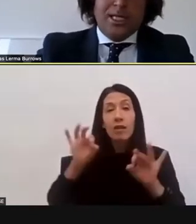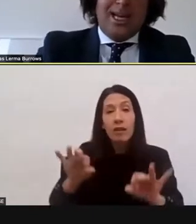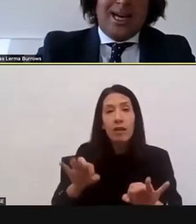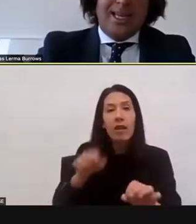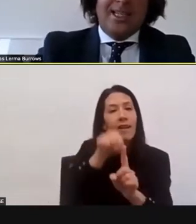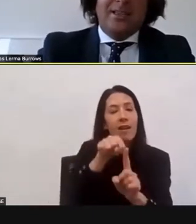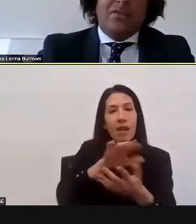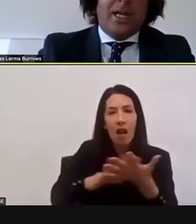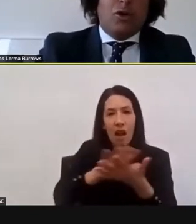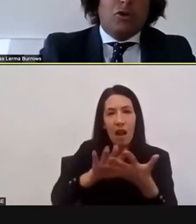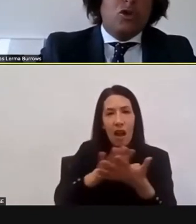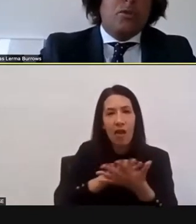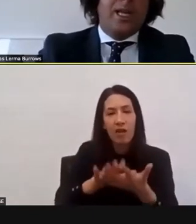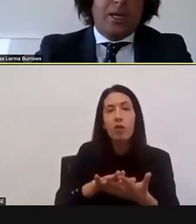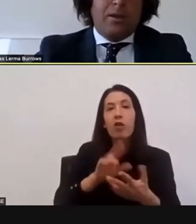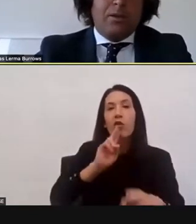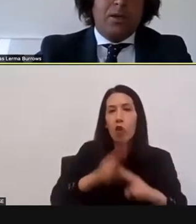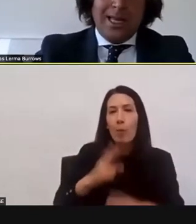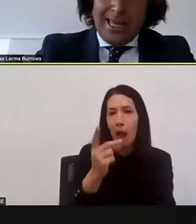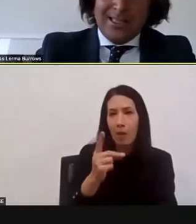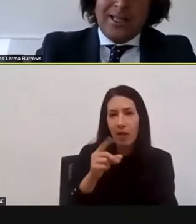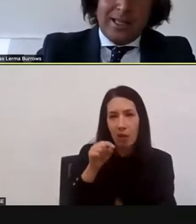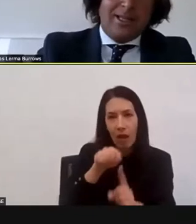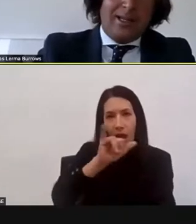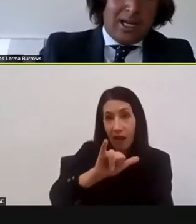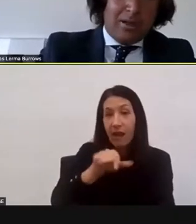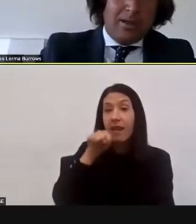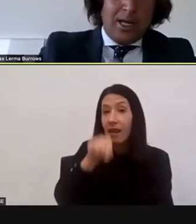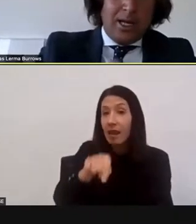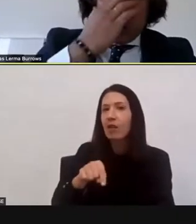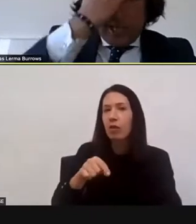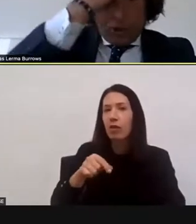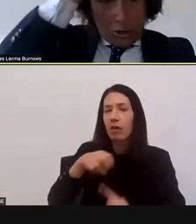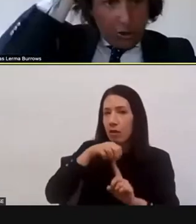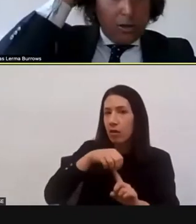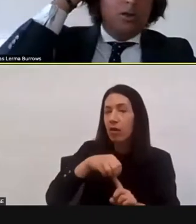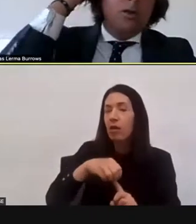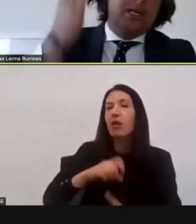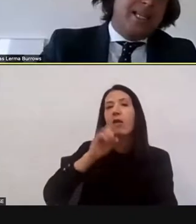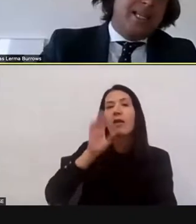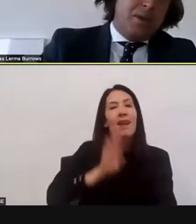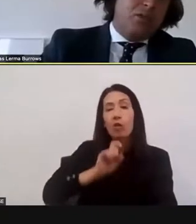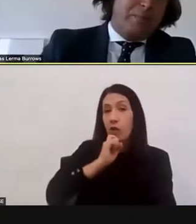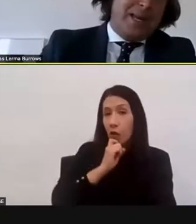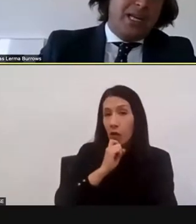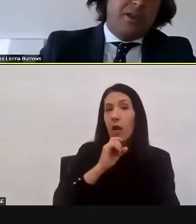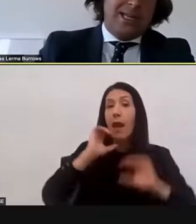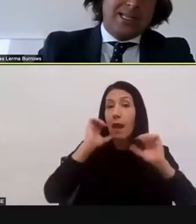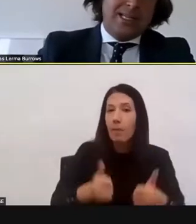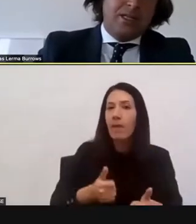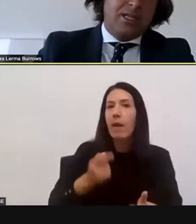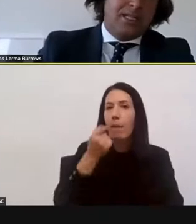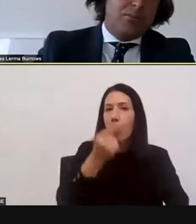personas a quien se identifica con su nombre y apellido. Esta es la clave. Los delitos de odio se están empezando a penalizar